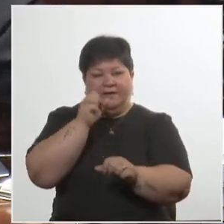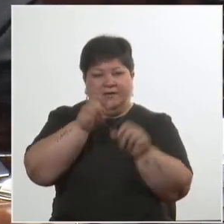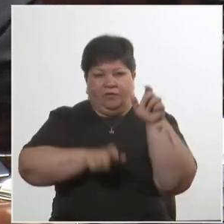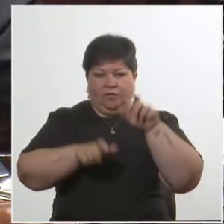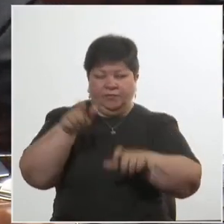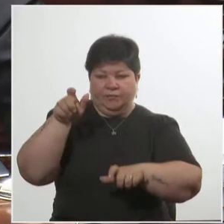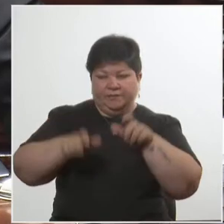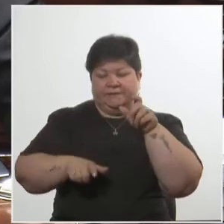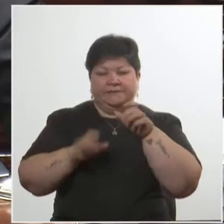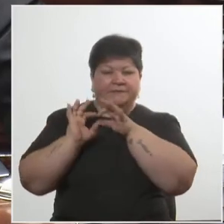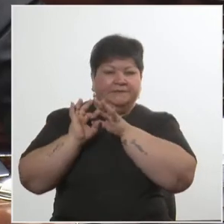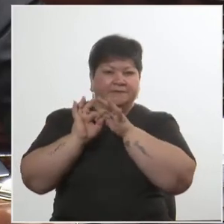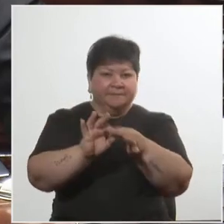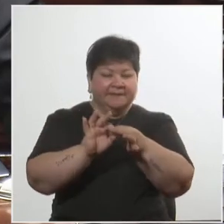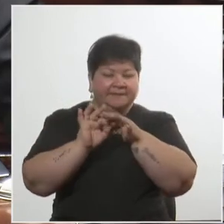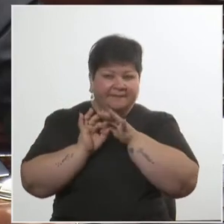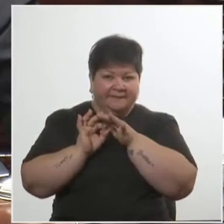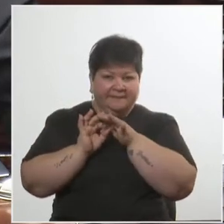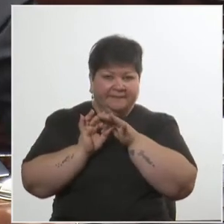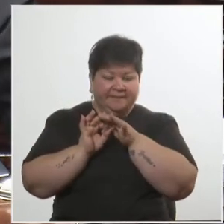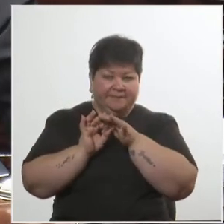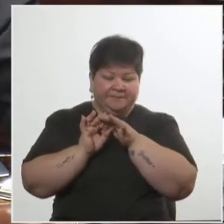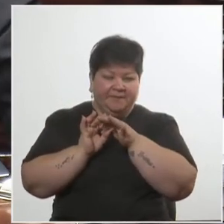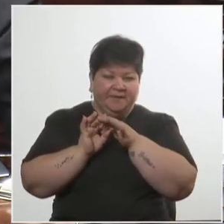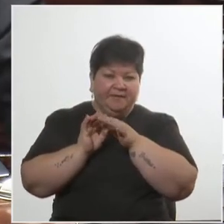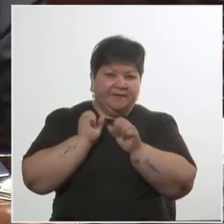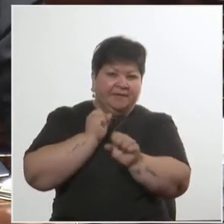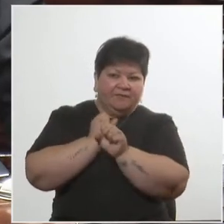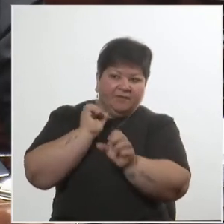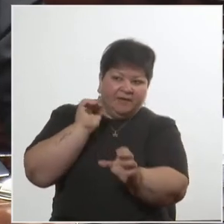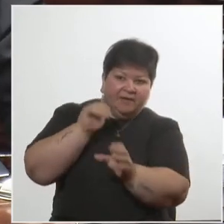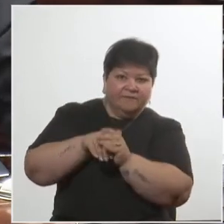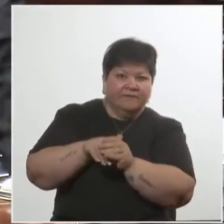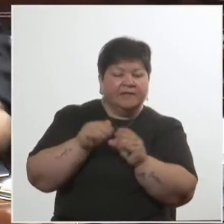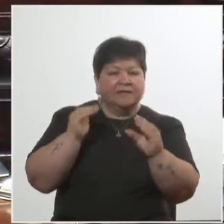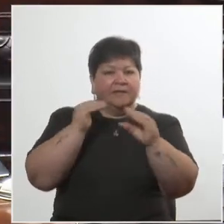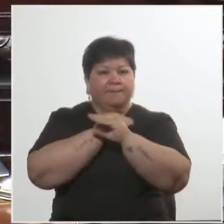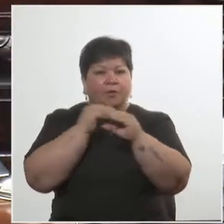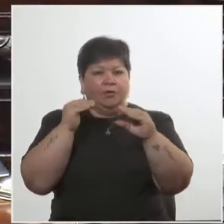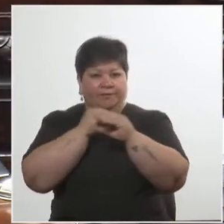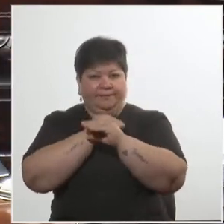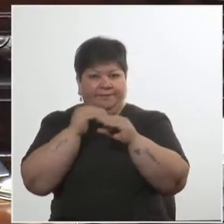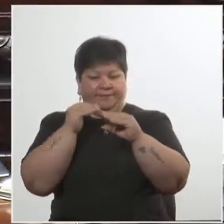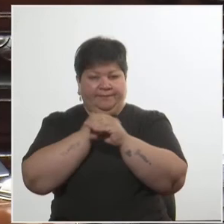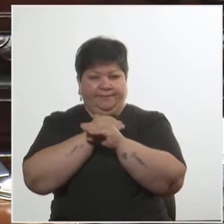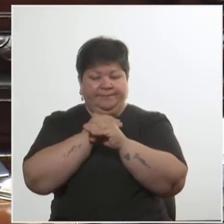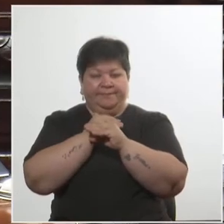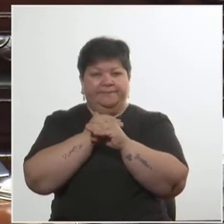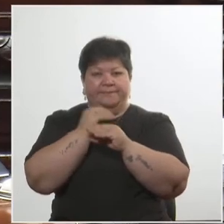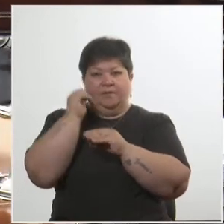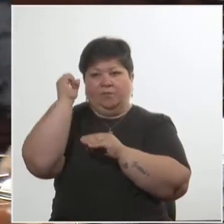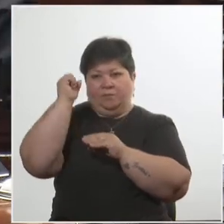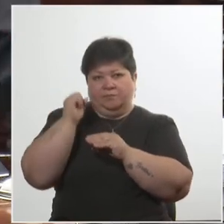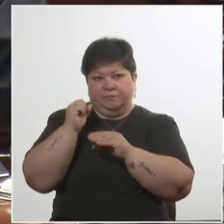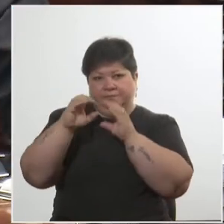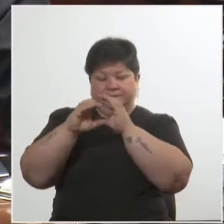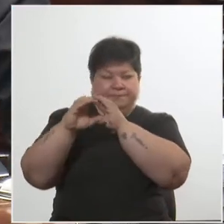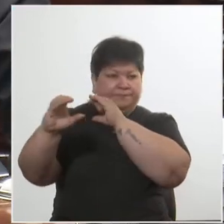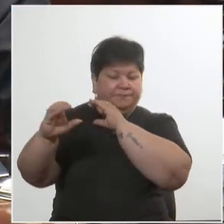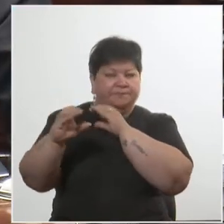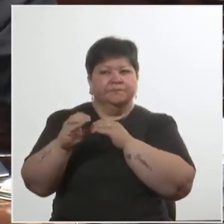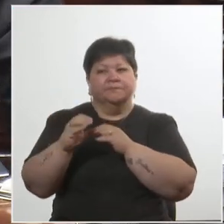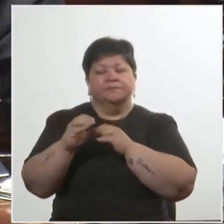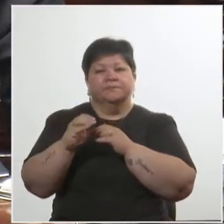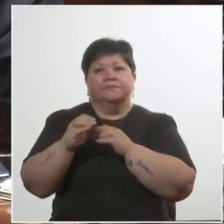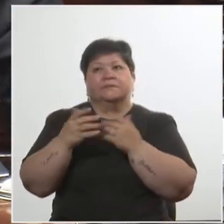del sector transporte de pasajeros que se encuentran amparados en el subsidio del